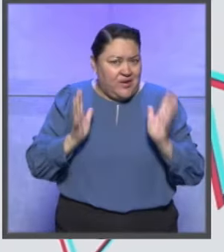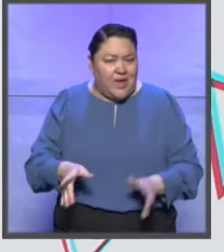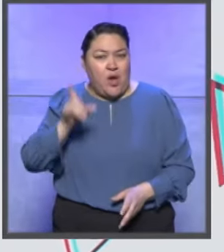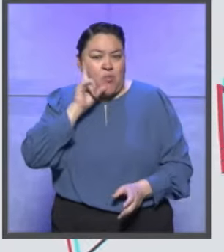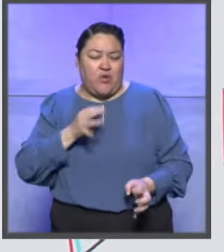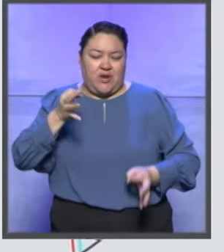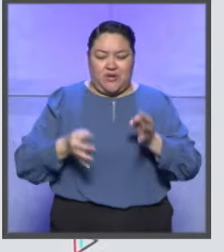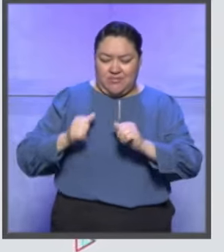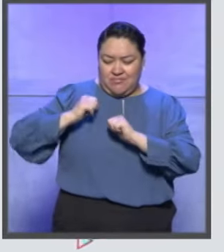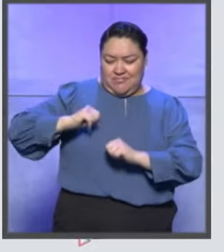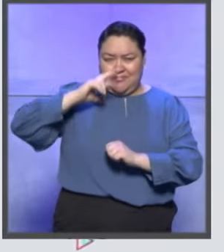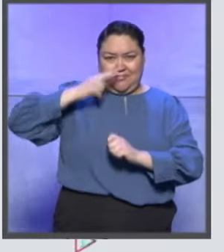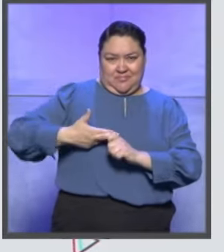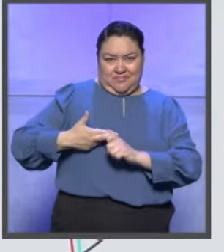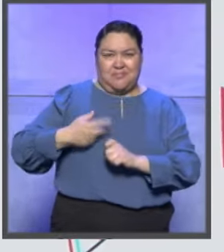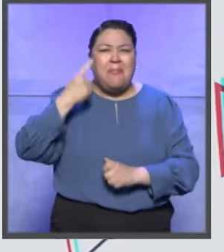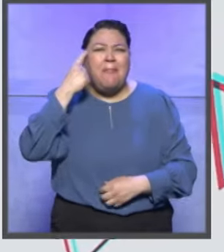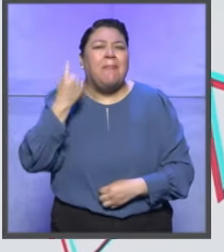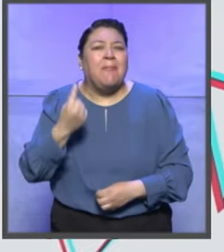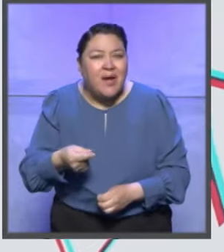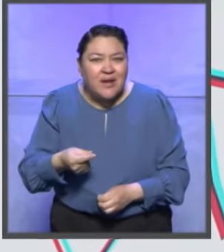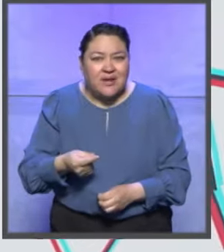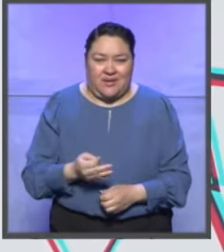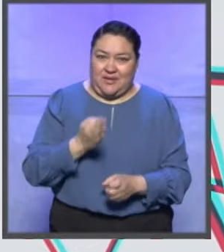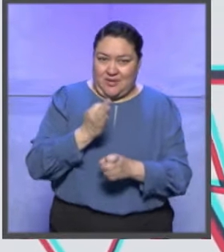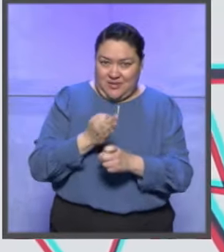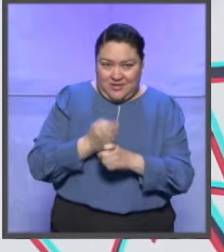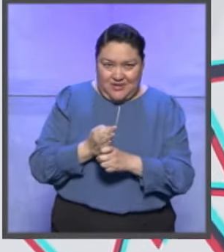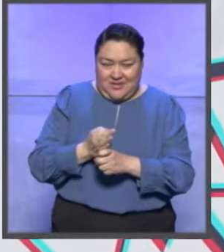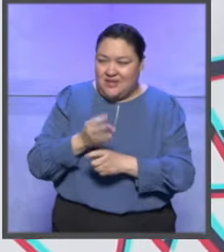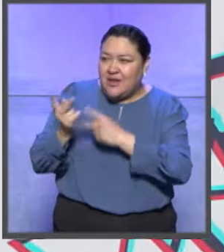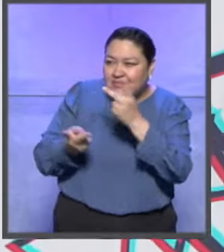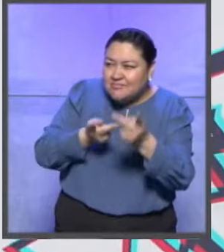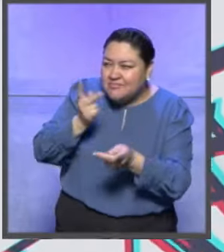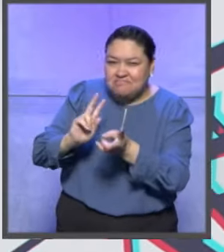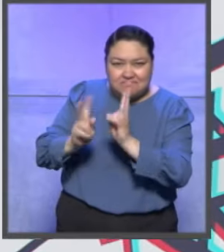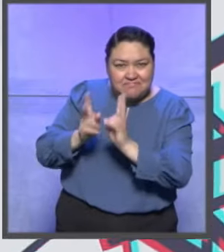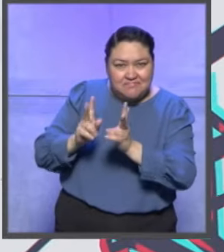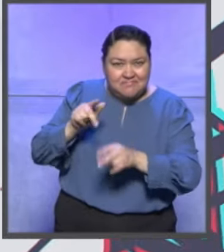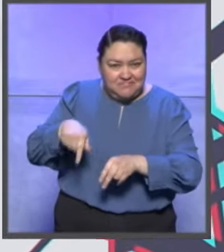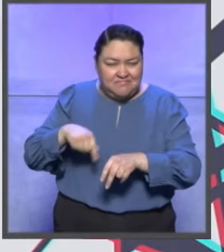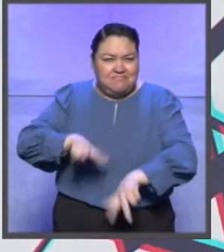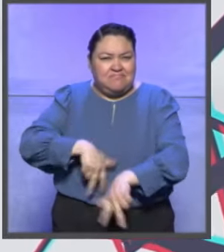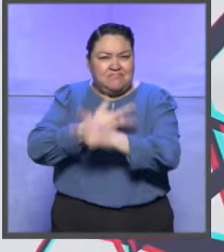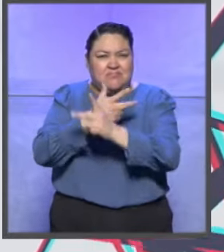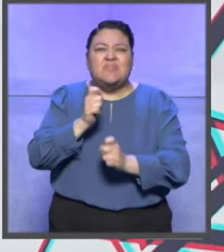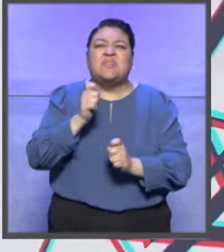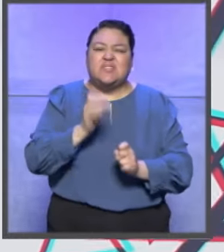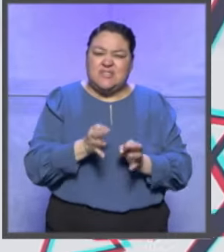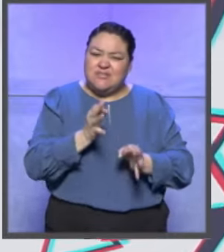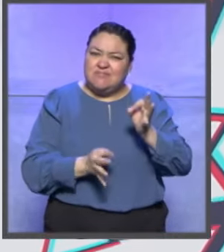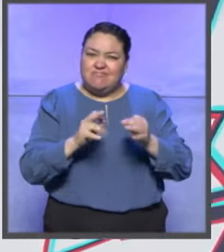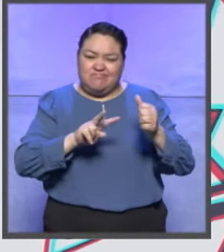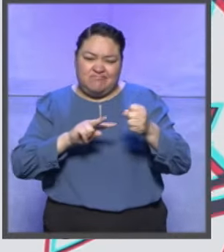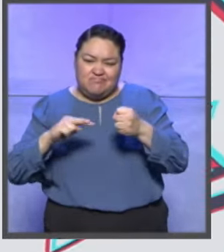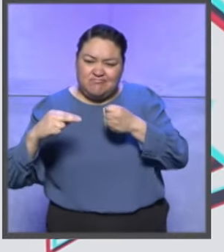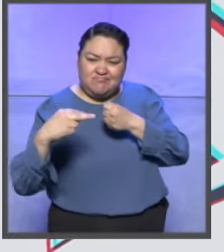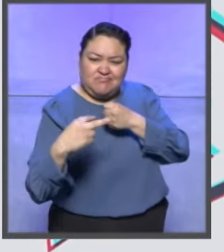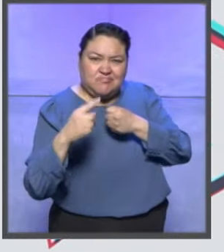mujeres. Pero ¿tiempo de mujeres para qué? Eso es lo que vamos a investigar aquí desde la perspectiva de este programa